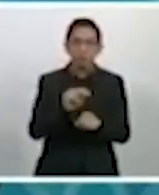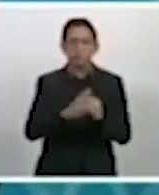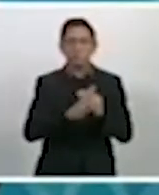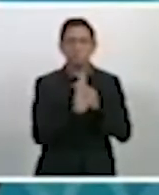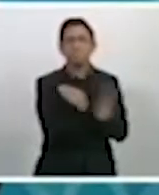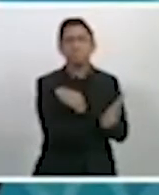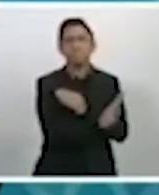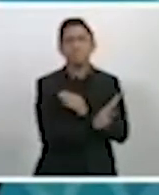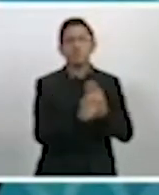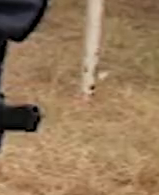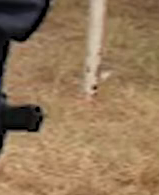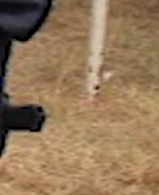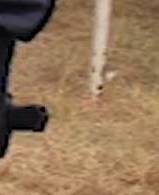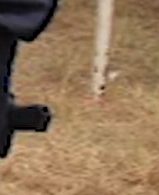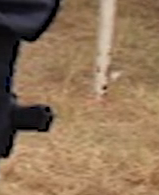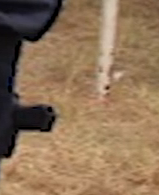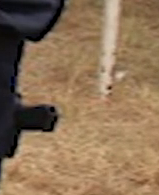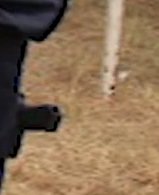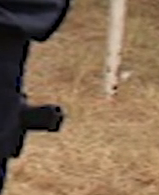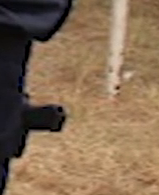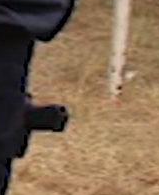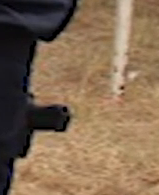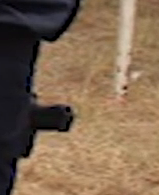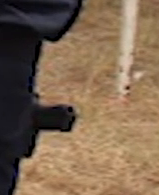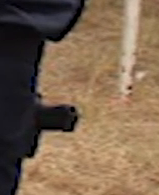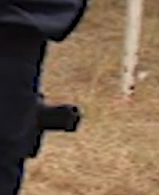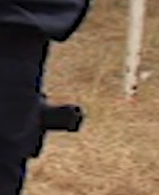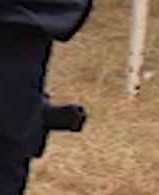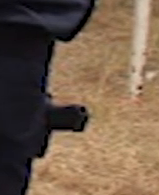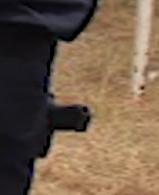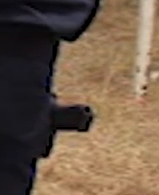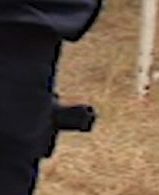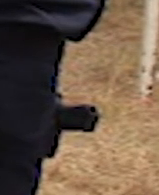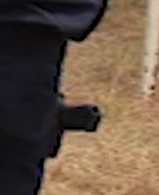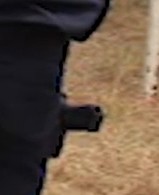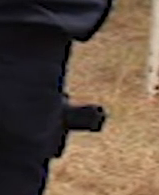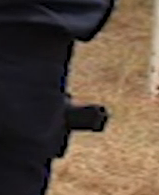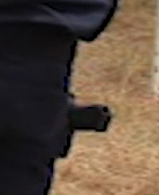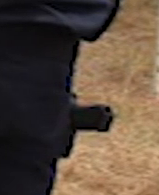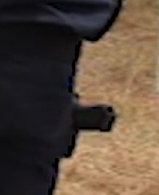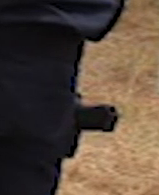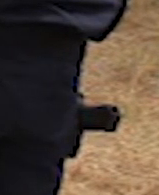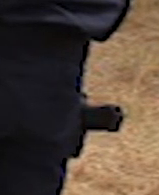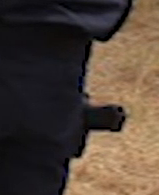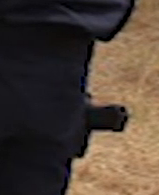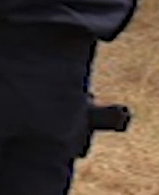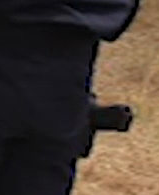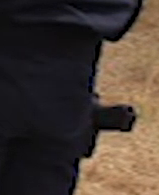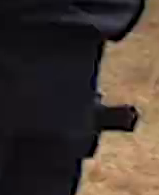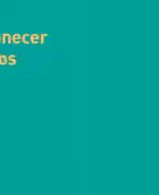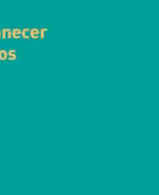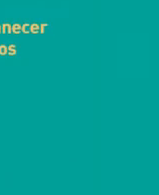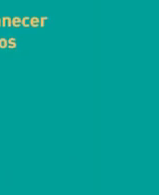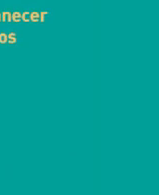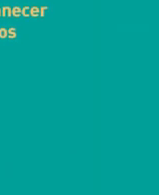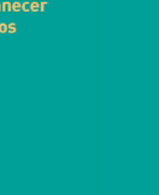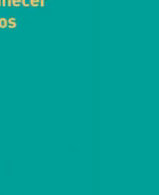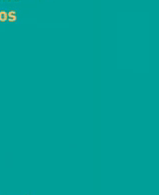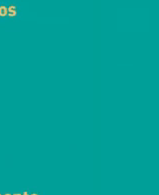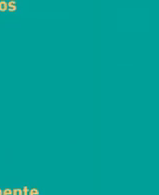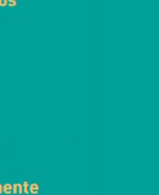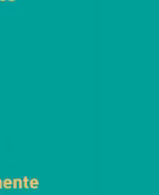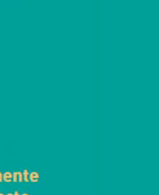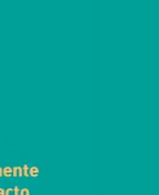de seguridad y movilidad, vamos a organizar y desplegar operativos de supervisión para